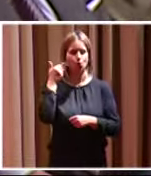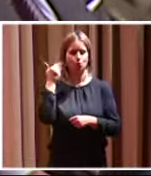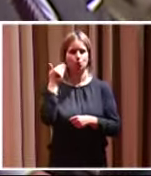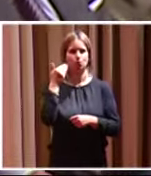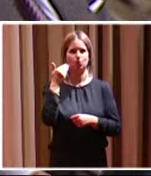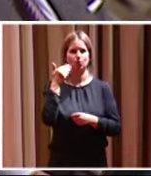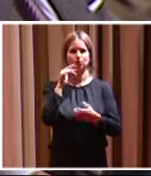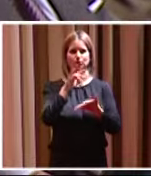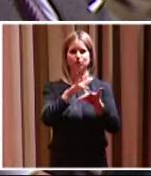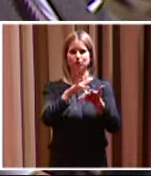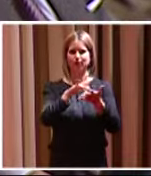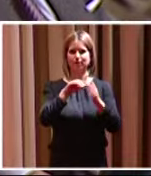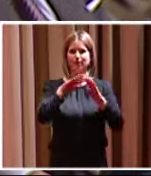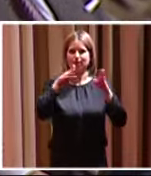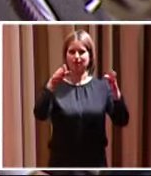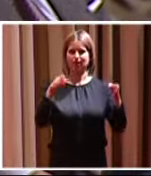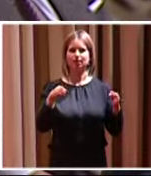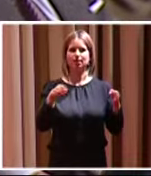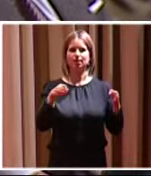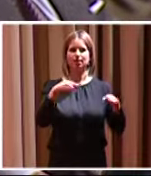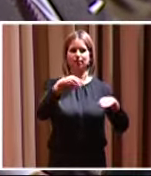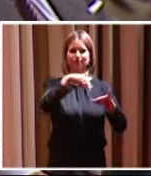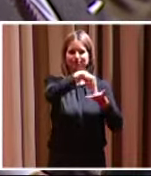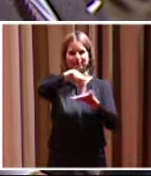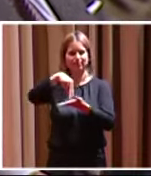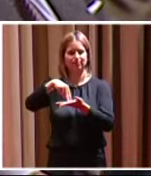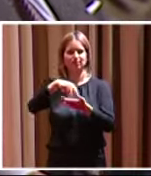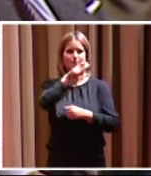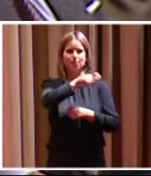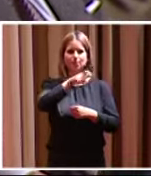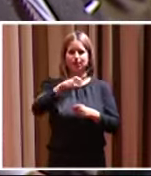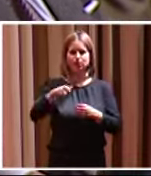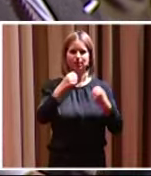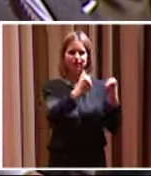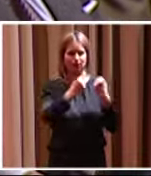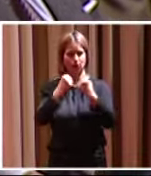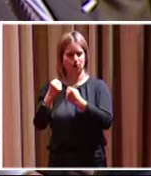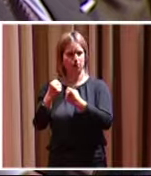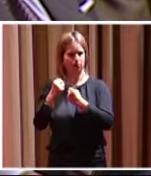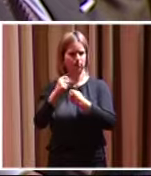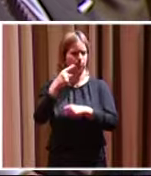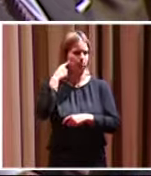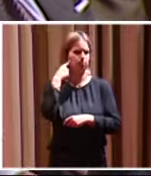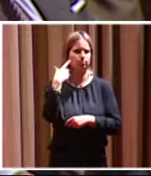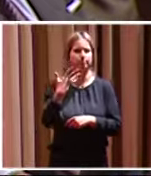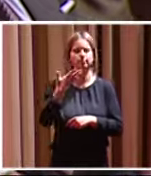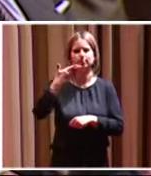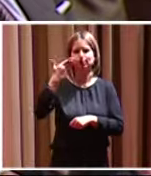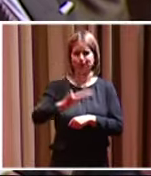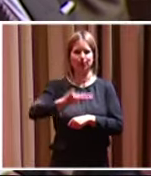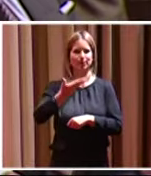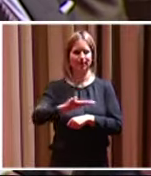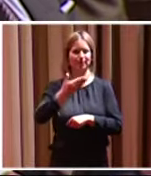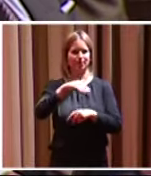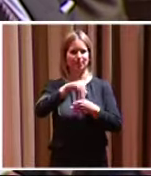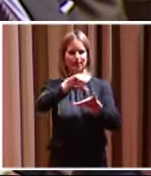en este escenario a personas e instituciones tan ilustres e importantes para